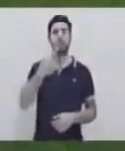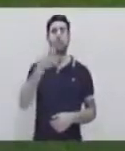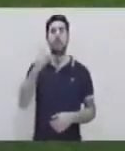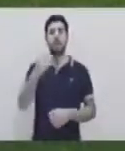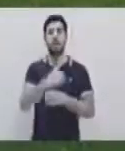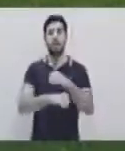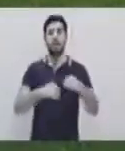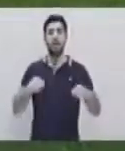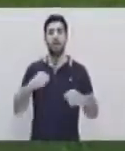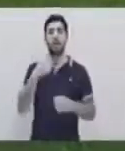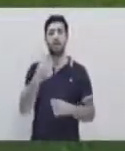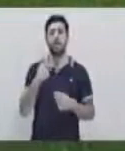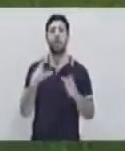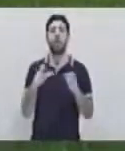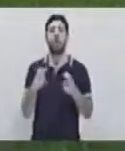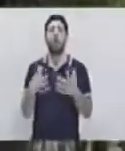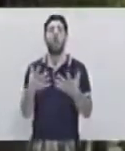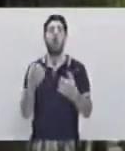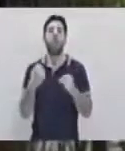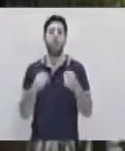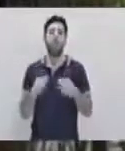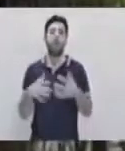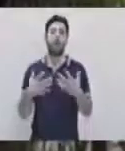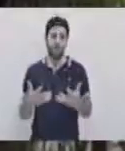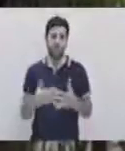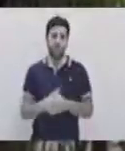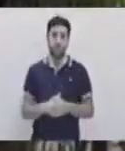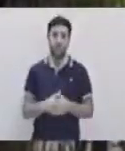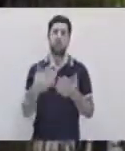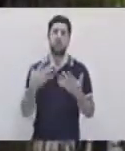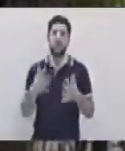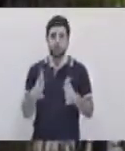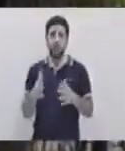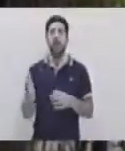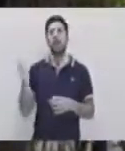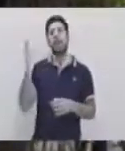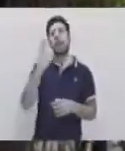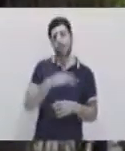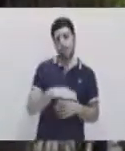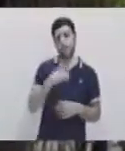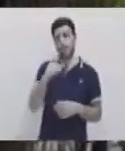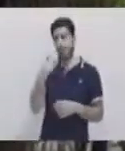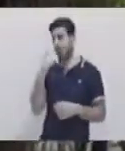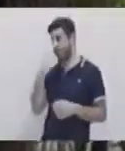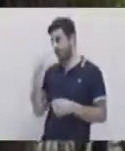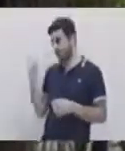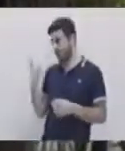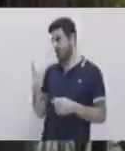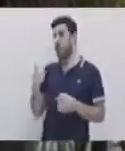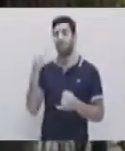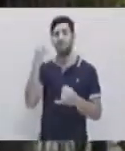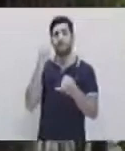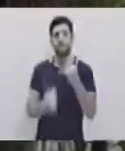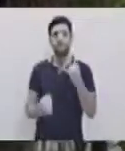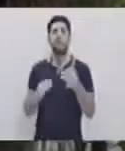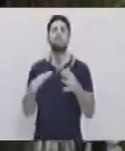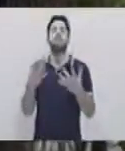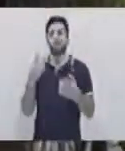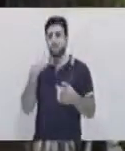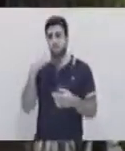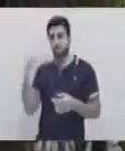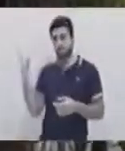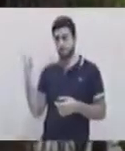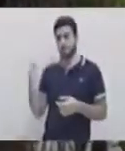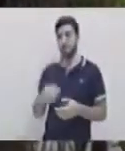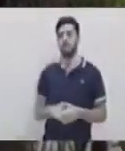vamos a tapar tal vez nuestro cuello con toda la mano y después vamos a subir hacia arriba y terminamos